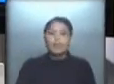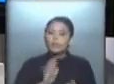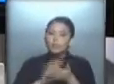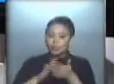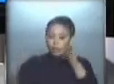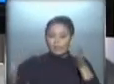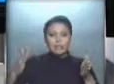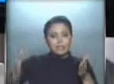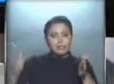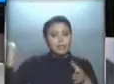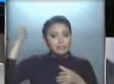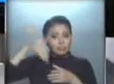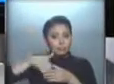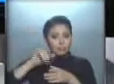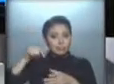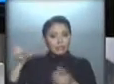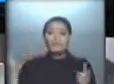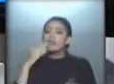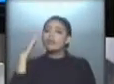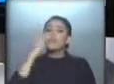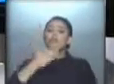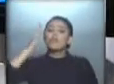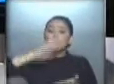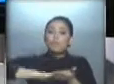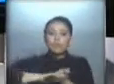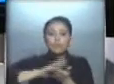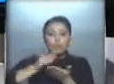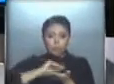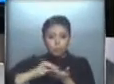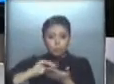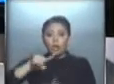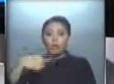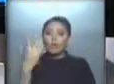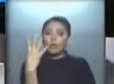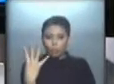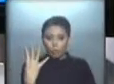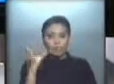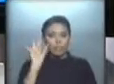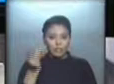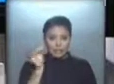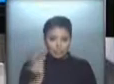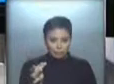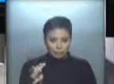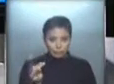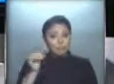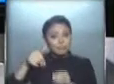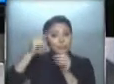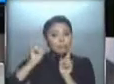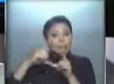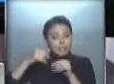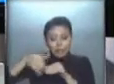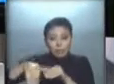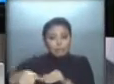nuevo periodo legislativo, que es la jura de los nuevos diputados nacionales, va a ser el próximo 4 de diciembre y a partir de esa